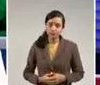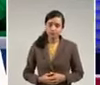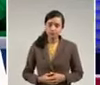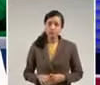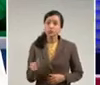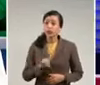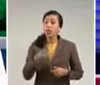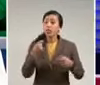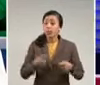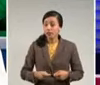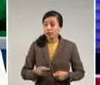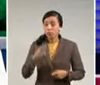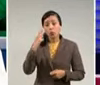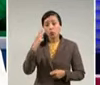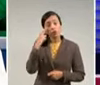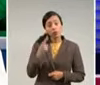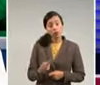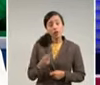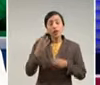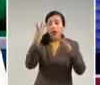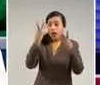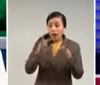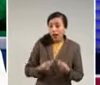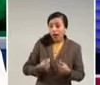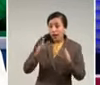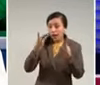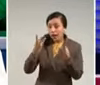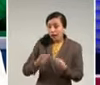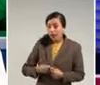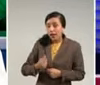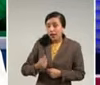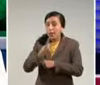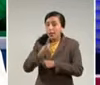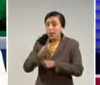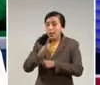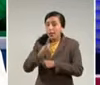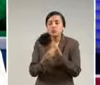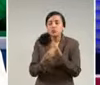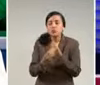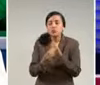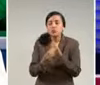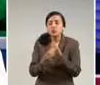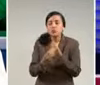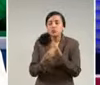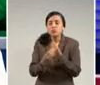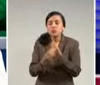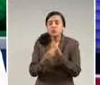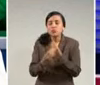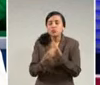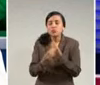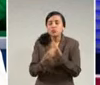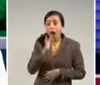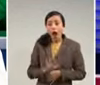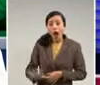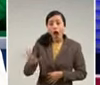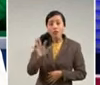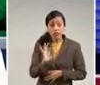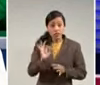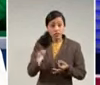nunca el número también de países muy importantes. Siempre recordamos a África, o tenemos presente a